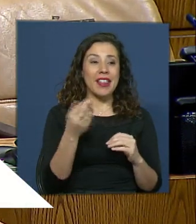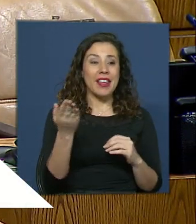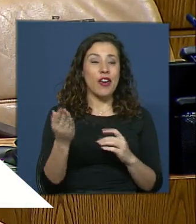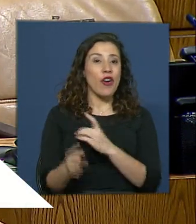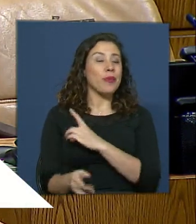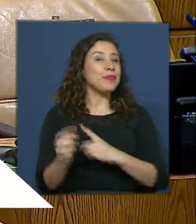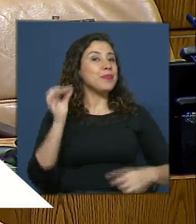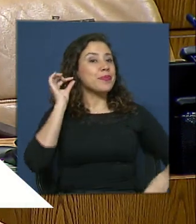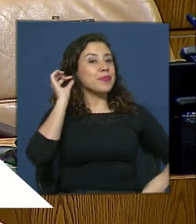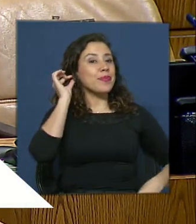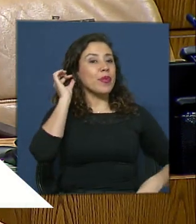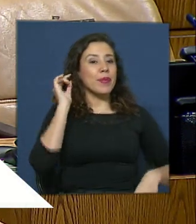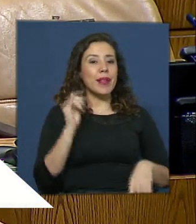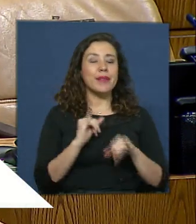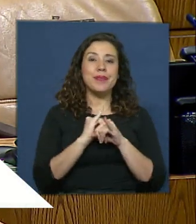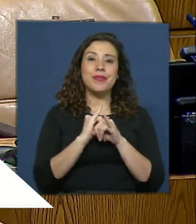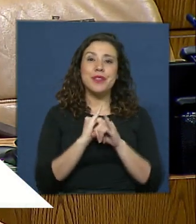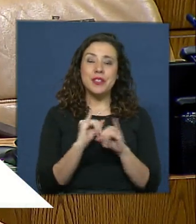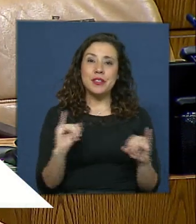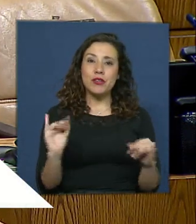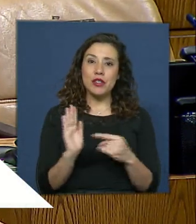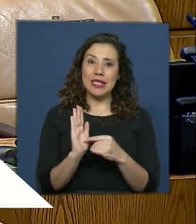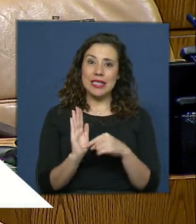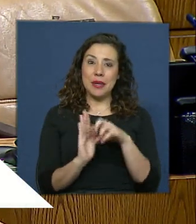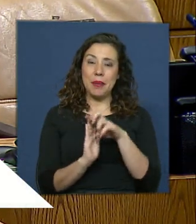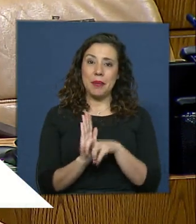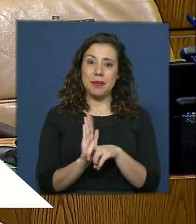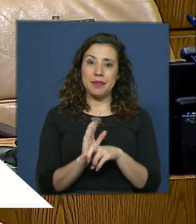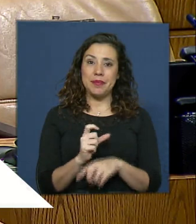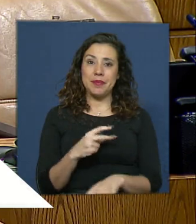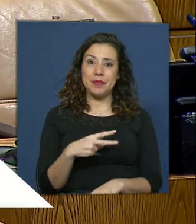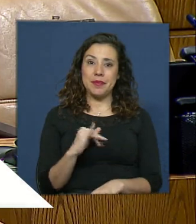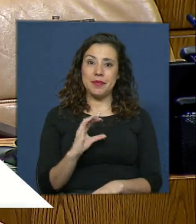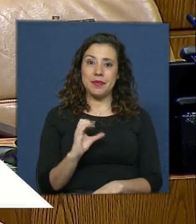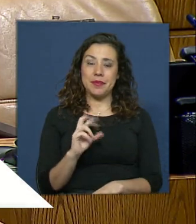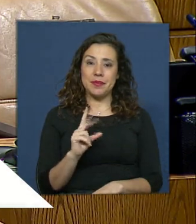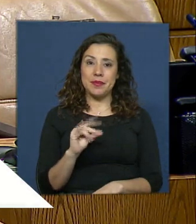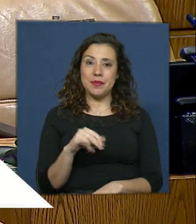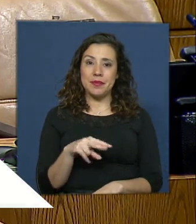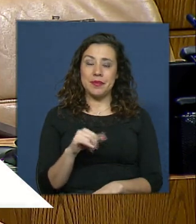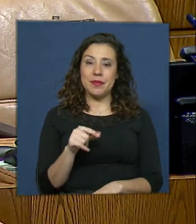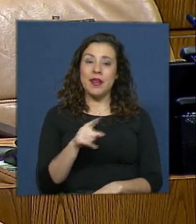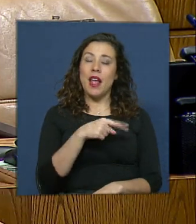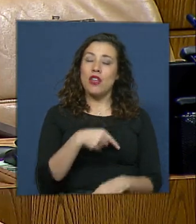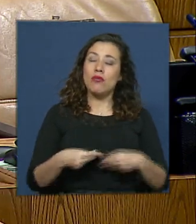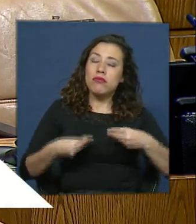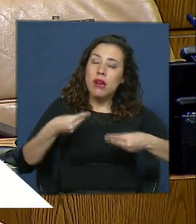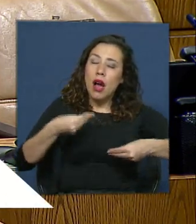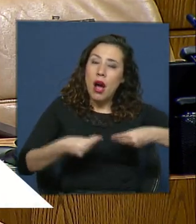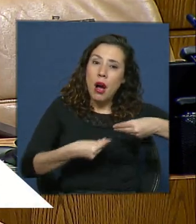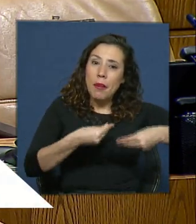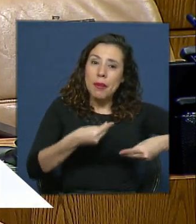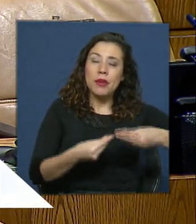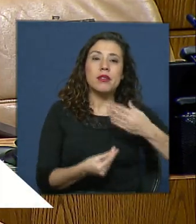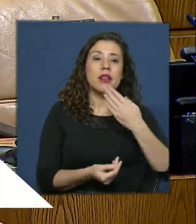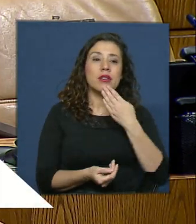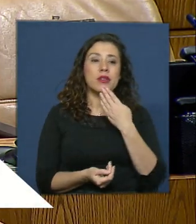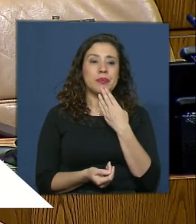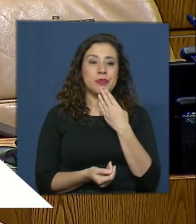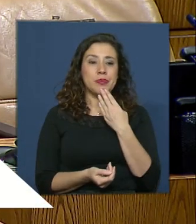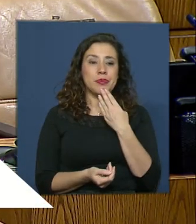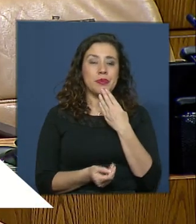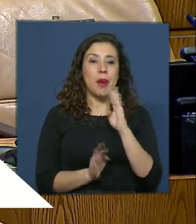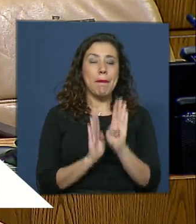la diputada informante de este proyecto, Daniela Chicardini, han sido contribuyentes y además